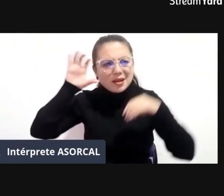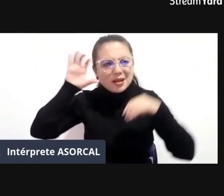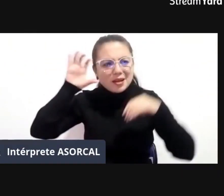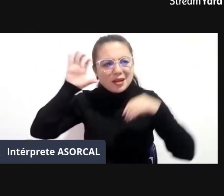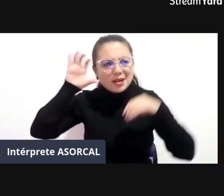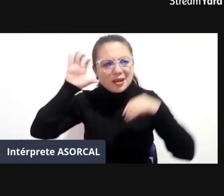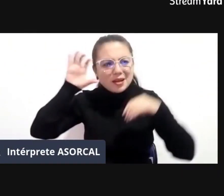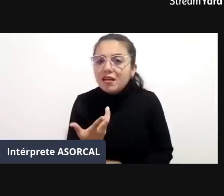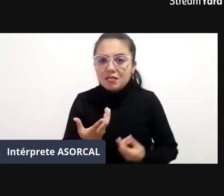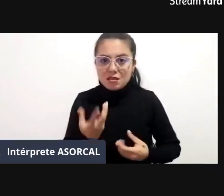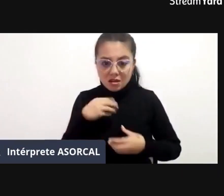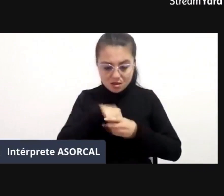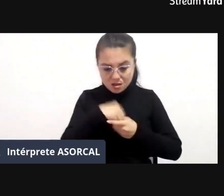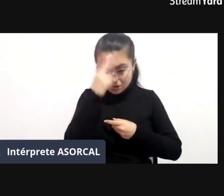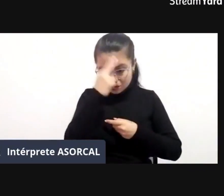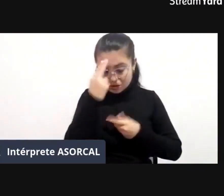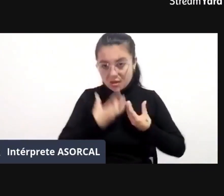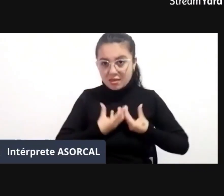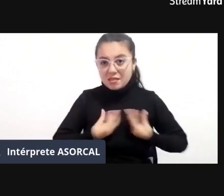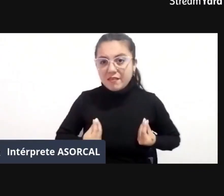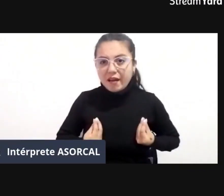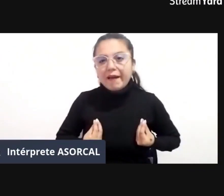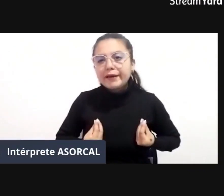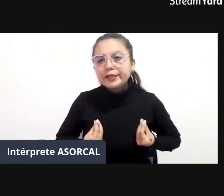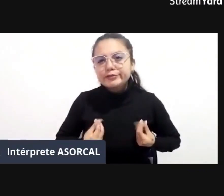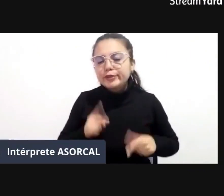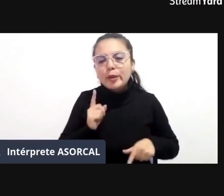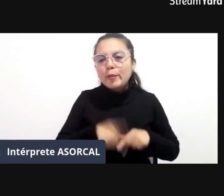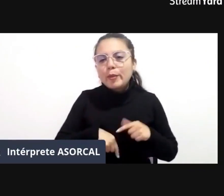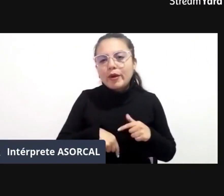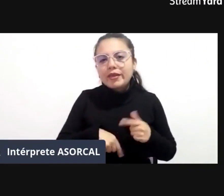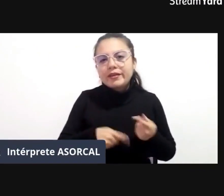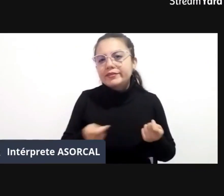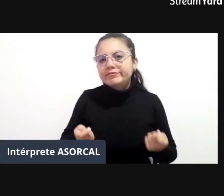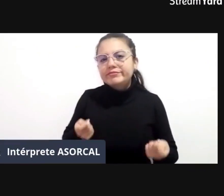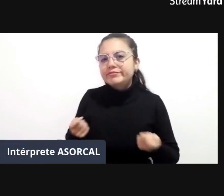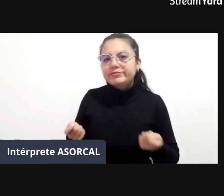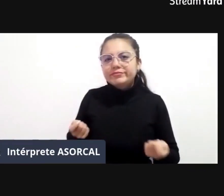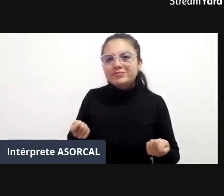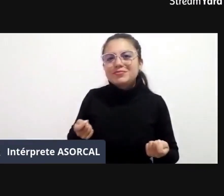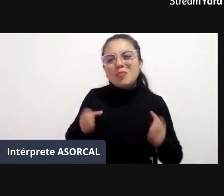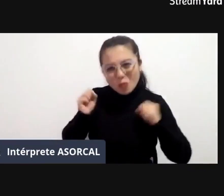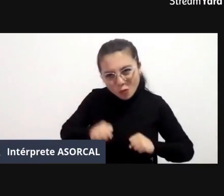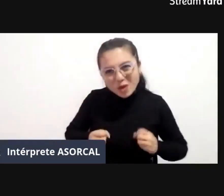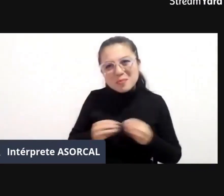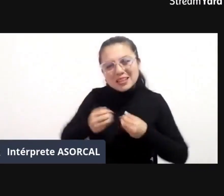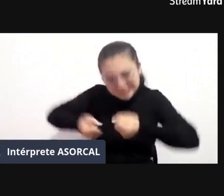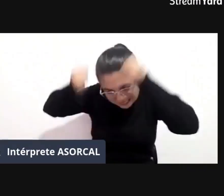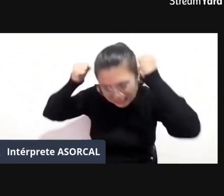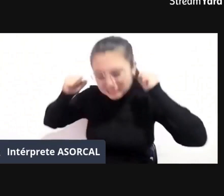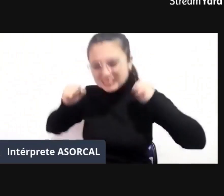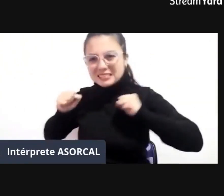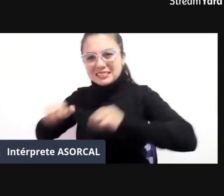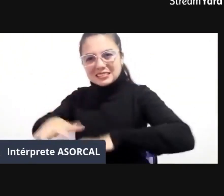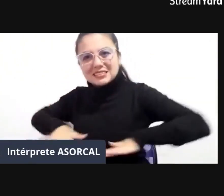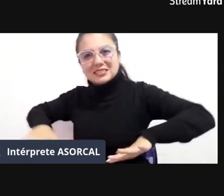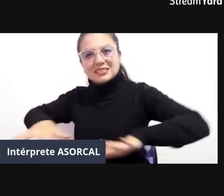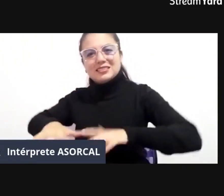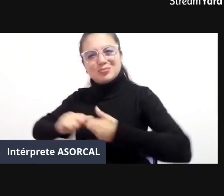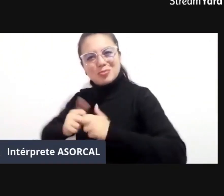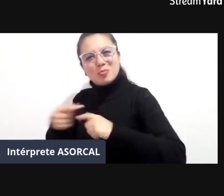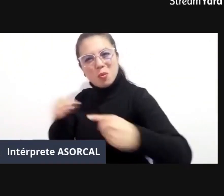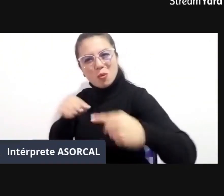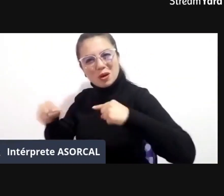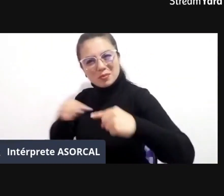divisiones internas le impidieron dirigir. Podrían haberse metido más dentro de los acontecimientos, de los conflictos, pero las